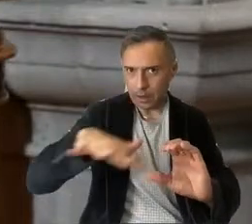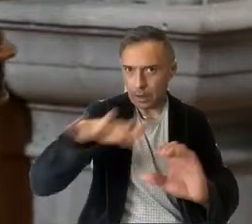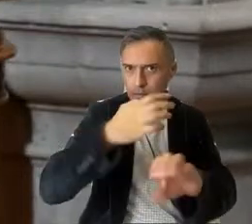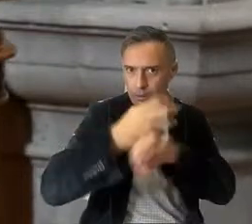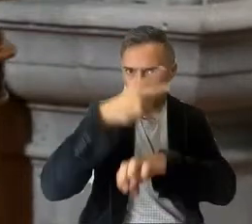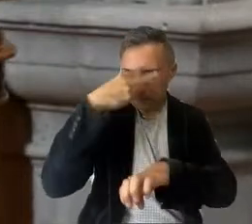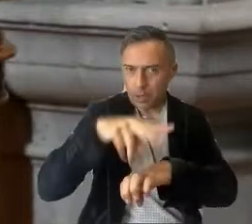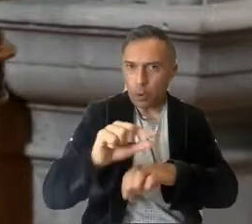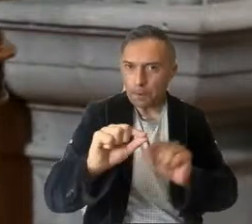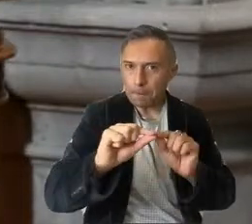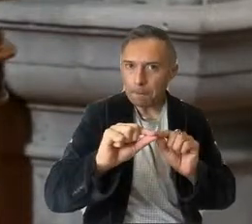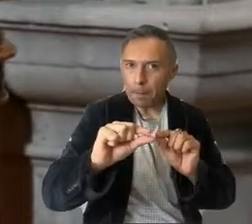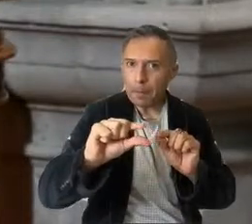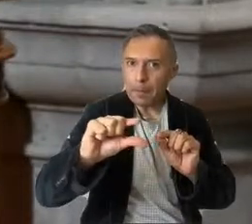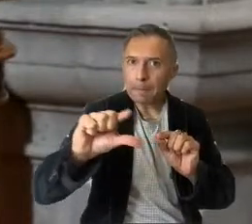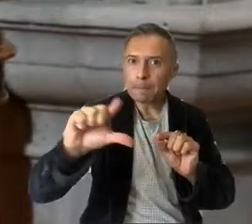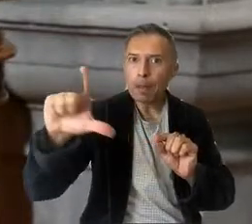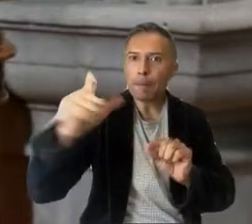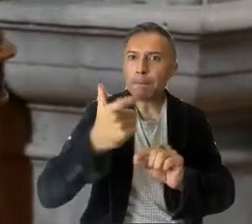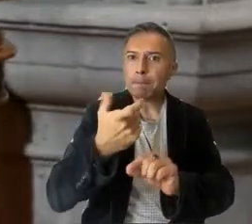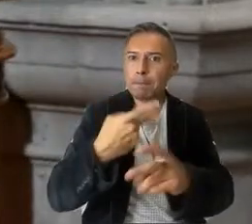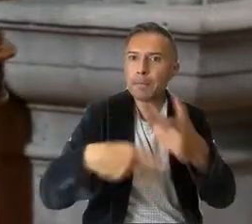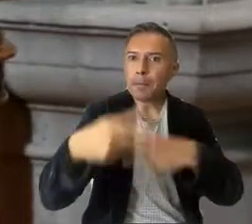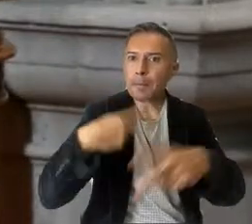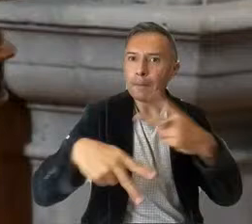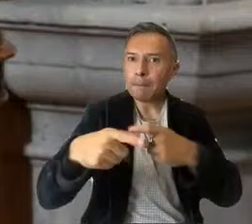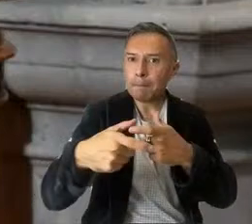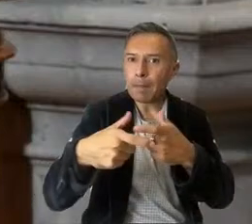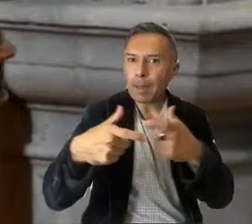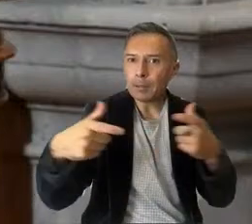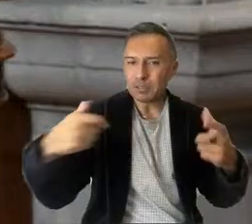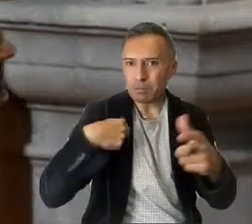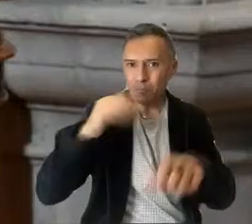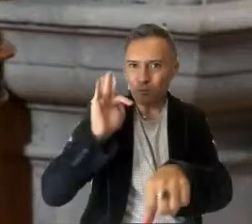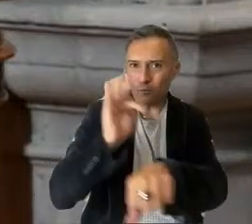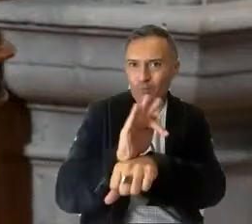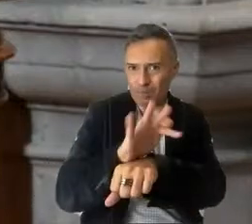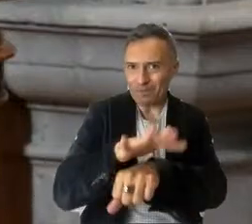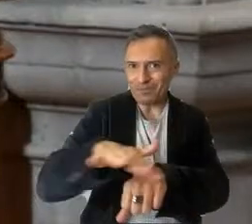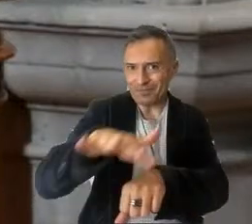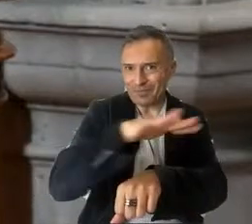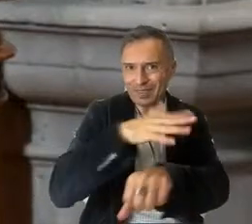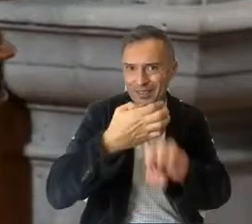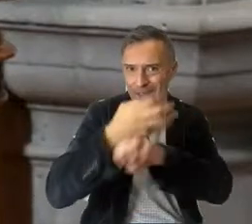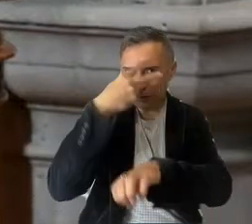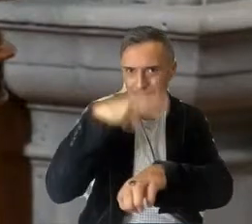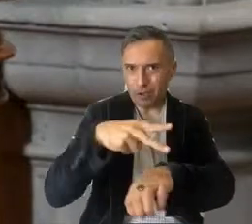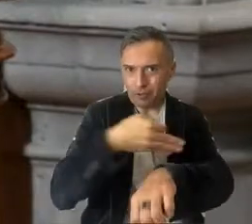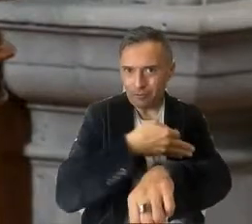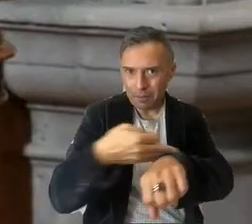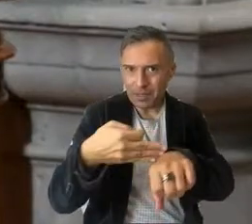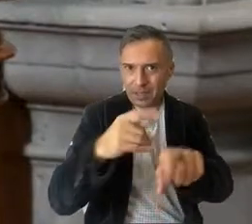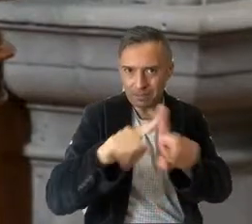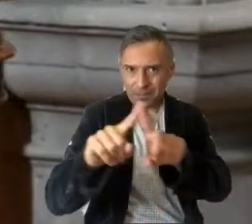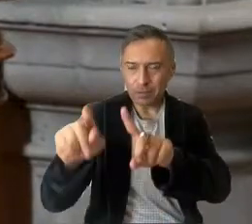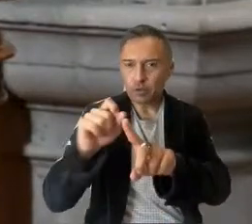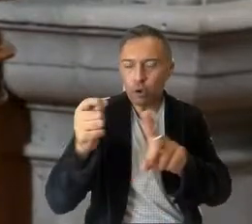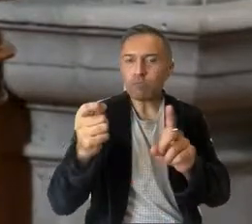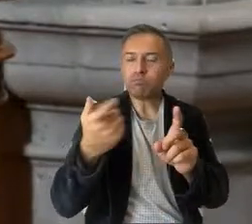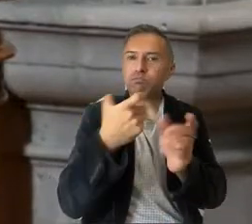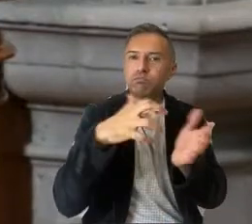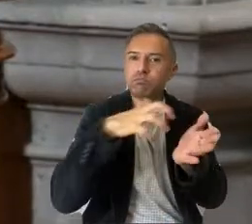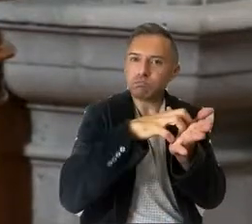económico de la entidad y contribuir al bienestar de las familias mexiquenses, bajo los principios de austeridad,